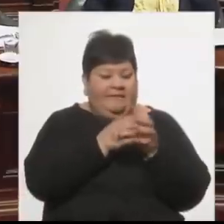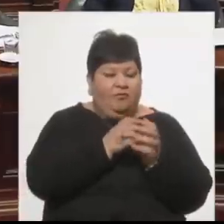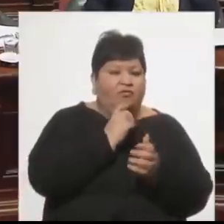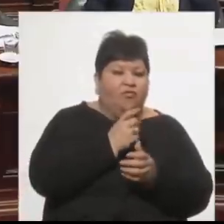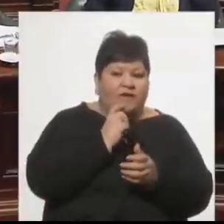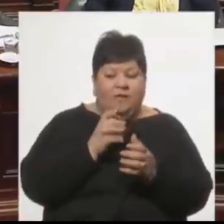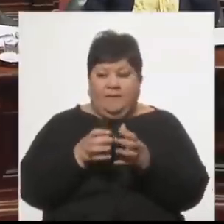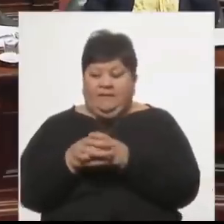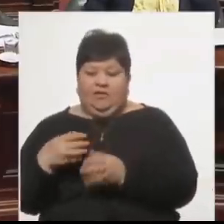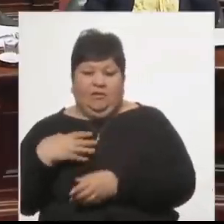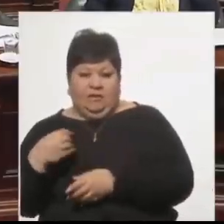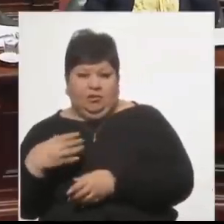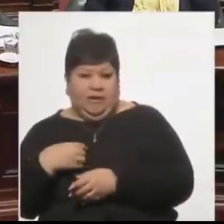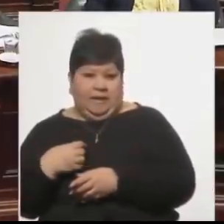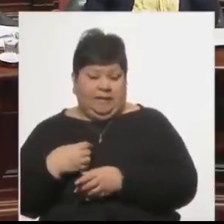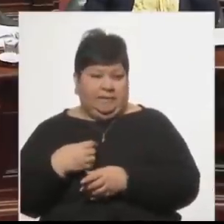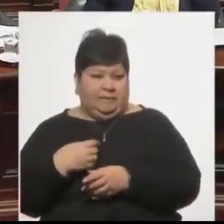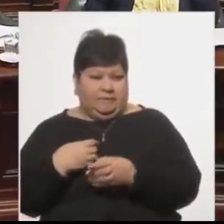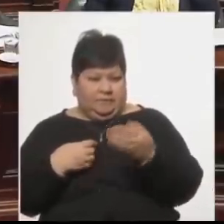se distinguieron y se separaron.